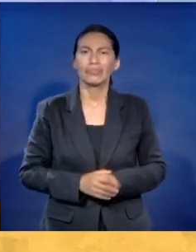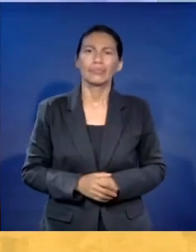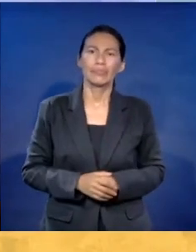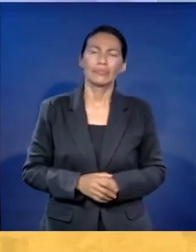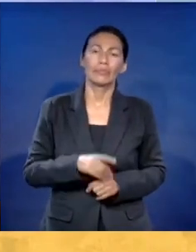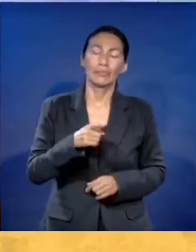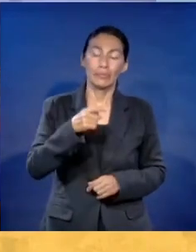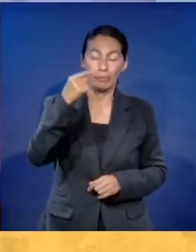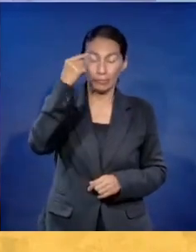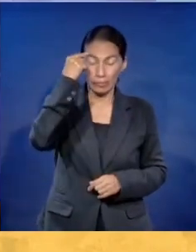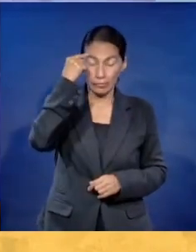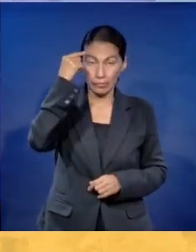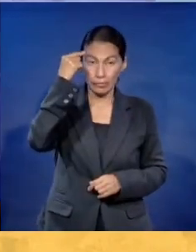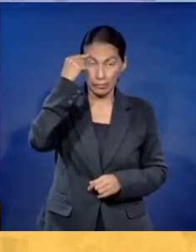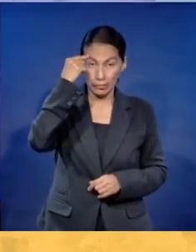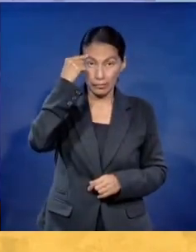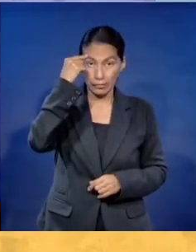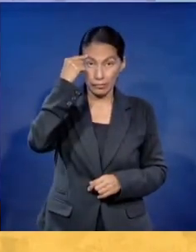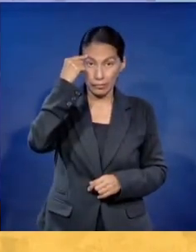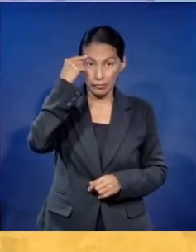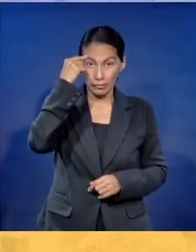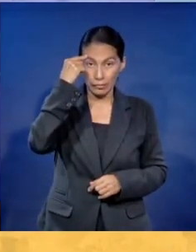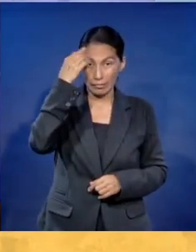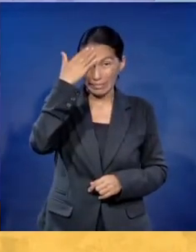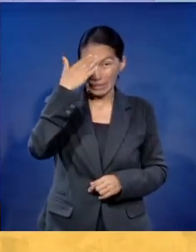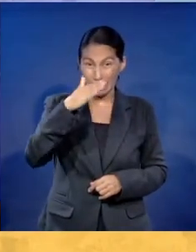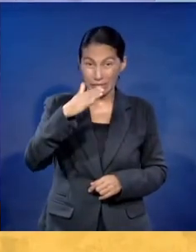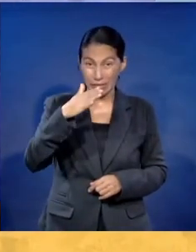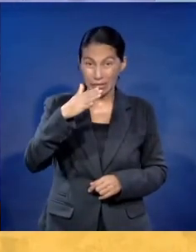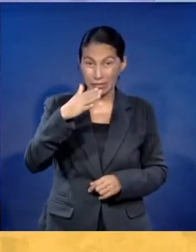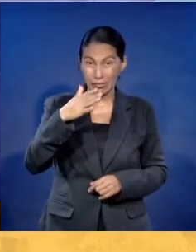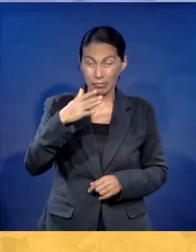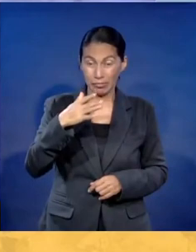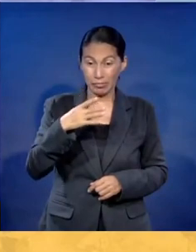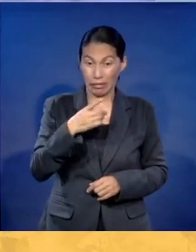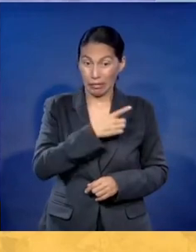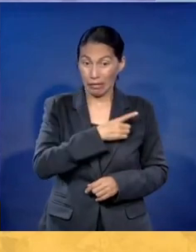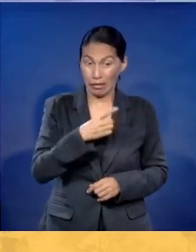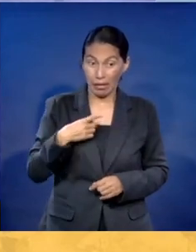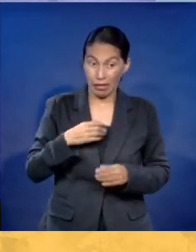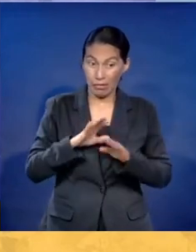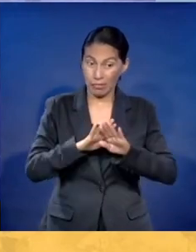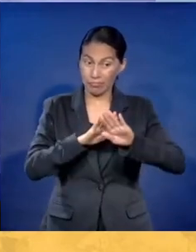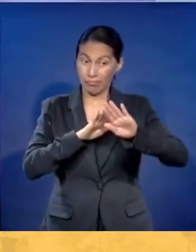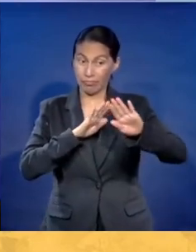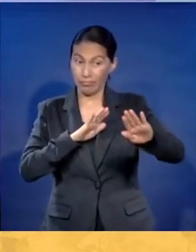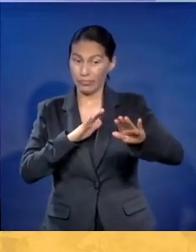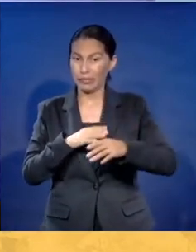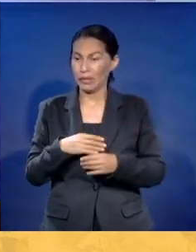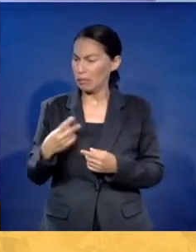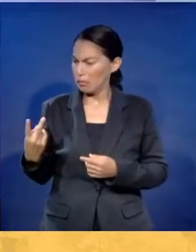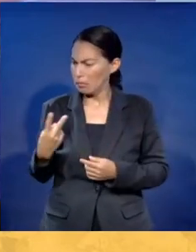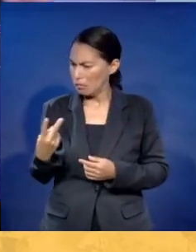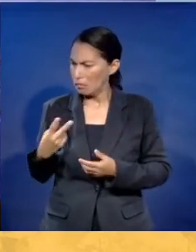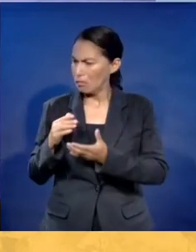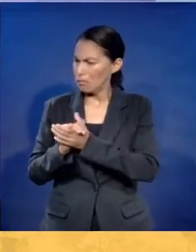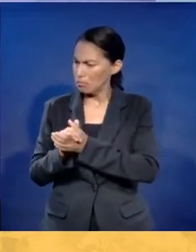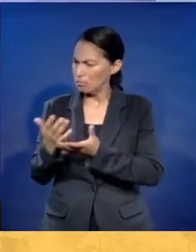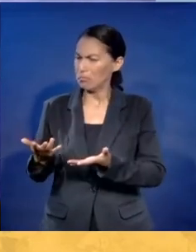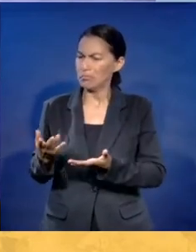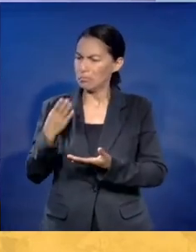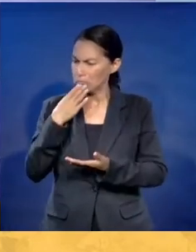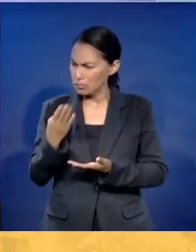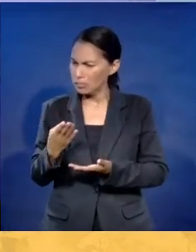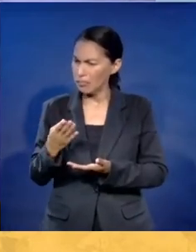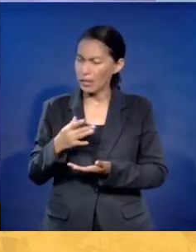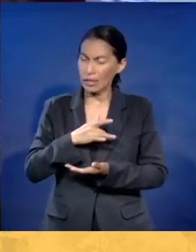maduro y sabes dónde estás parado Sabes que hay distancia cuando el bebé nace sabes que está bien ya no siento nada pero